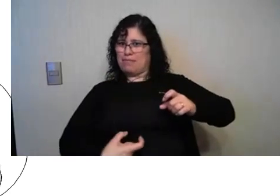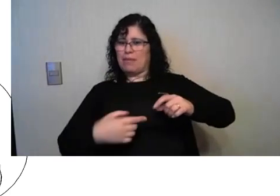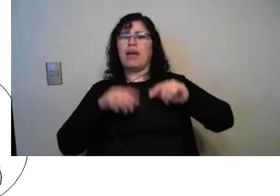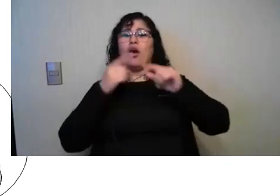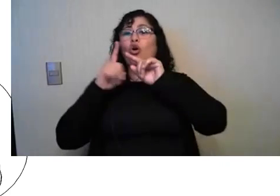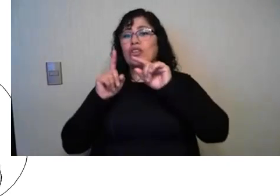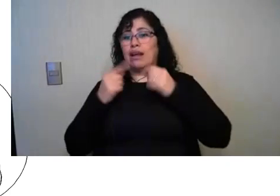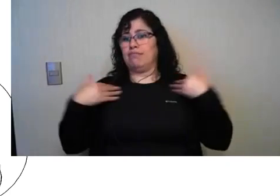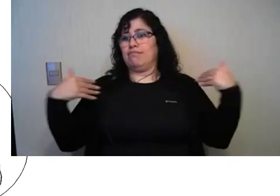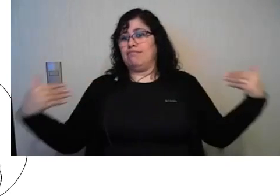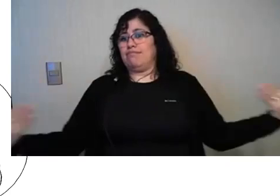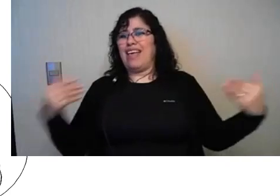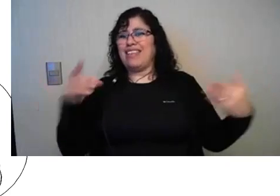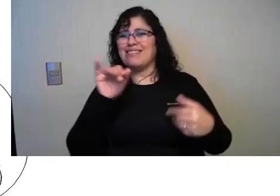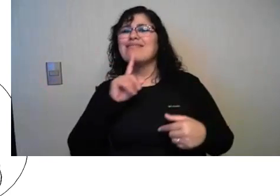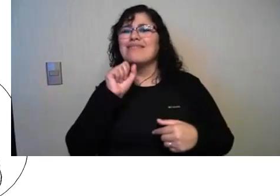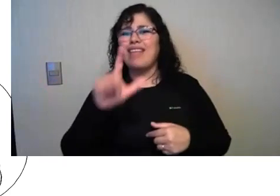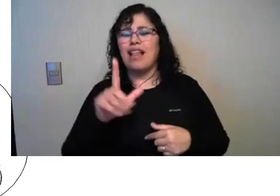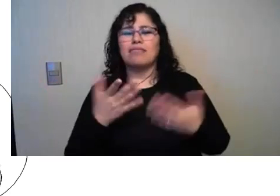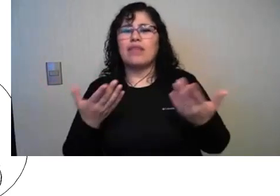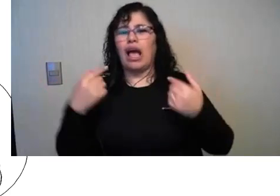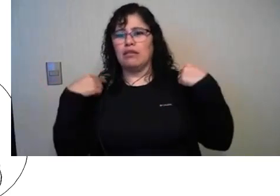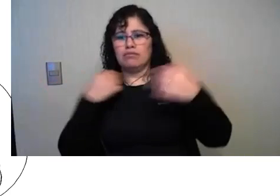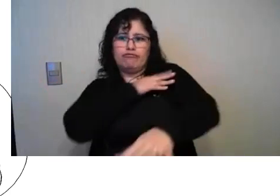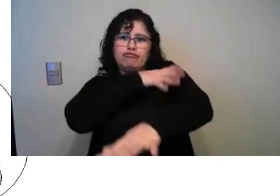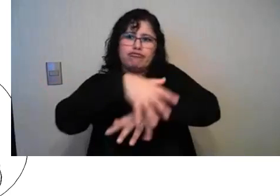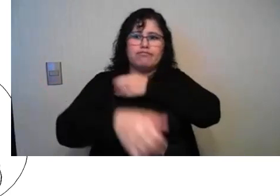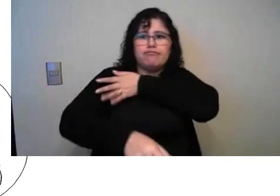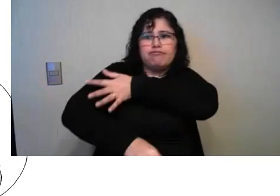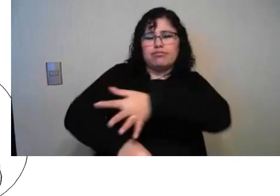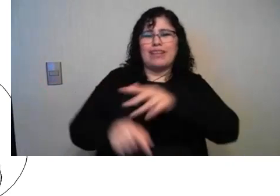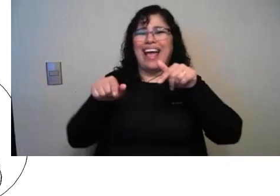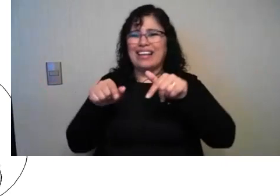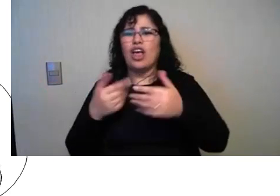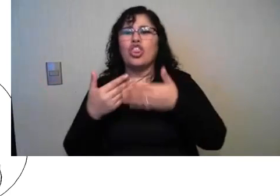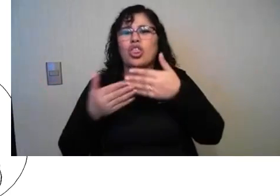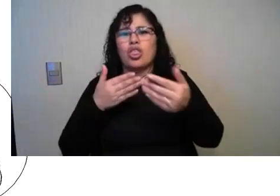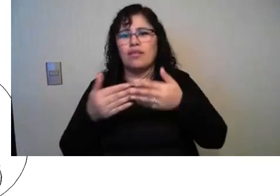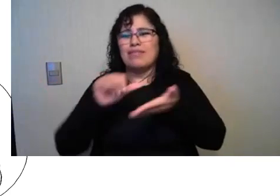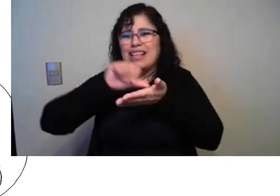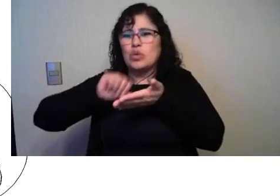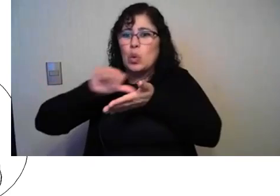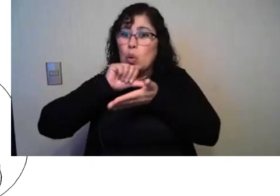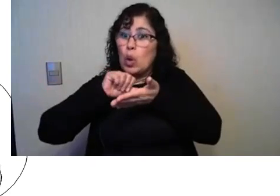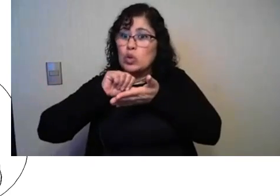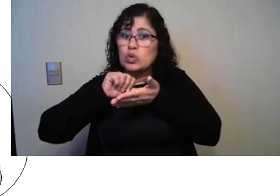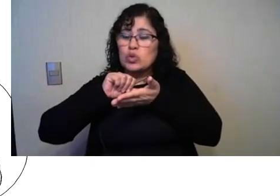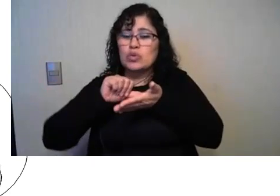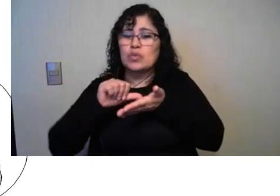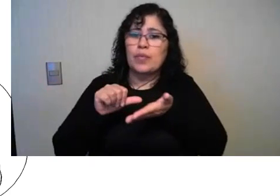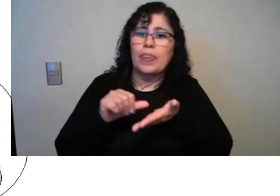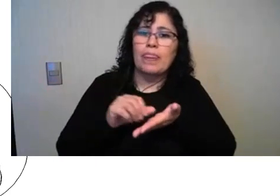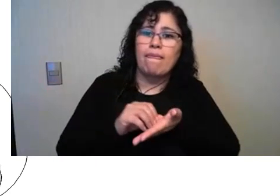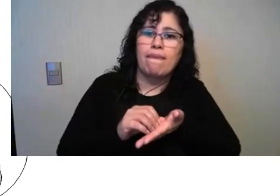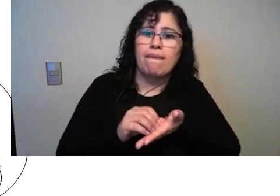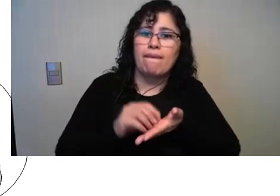distal está ubicada o está gobernada o inervada por los núcleos